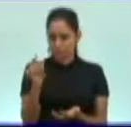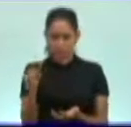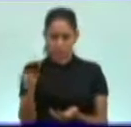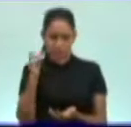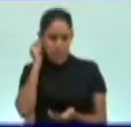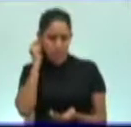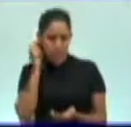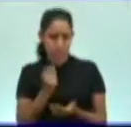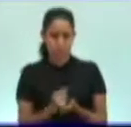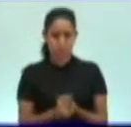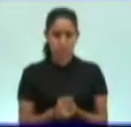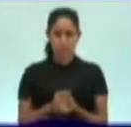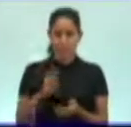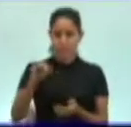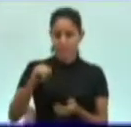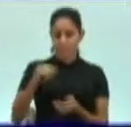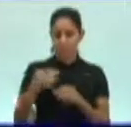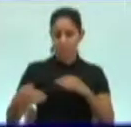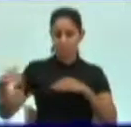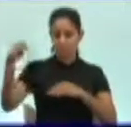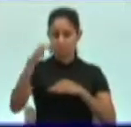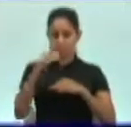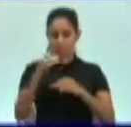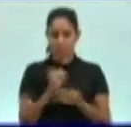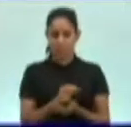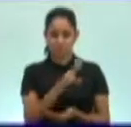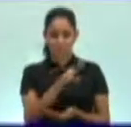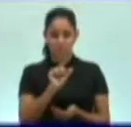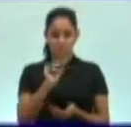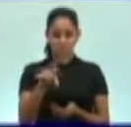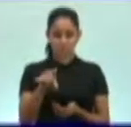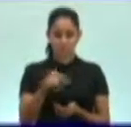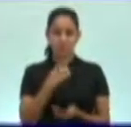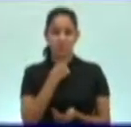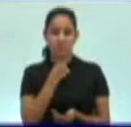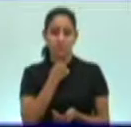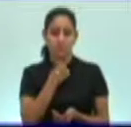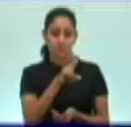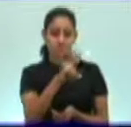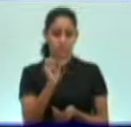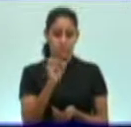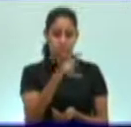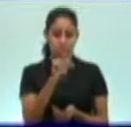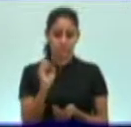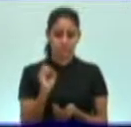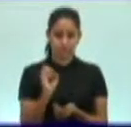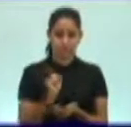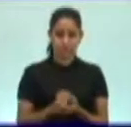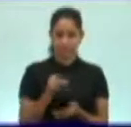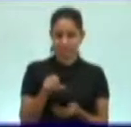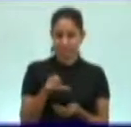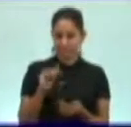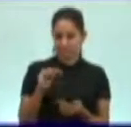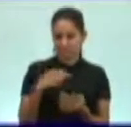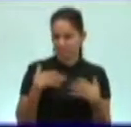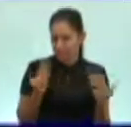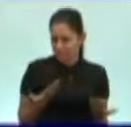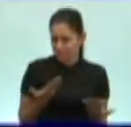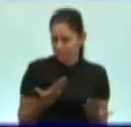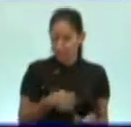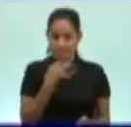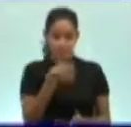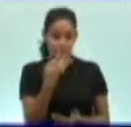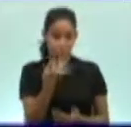29 de enero del año 2020. En esta resolución se establece la manera posible de